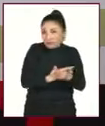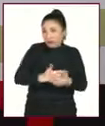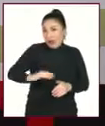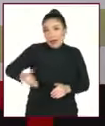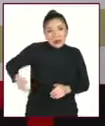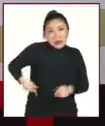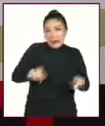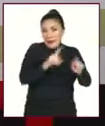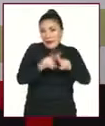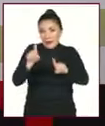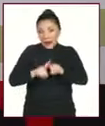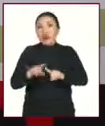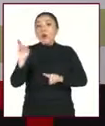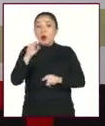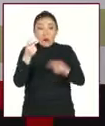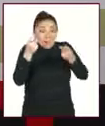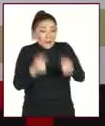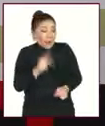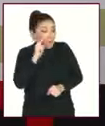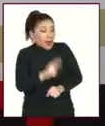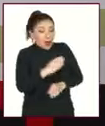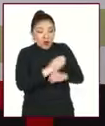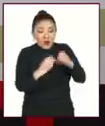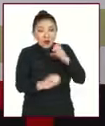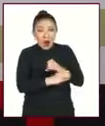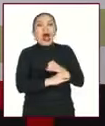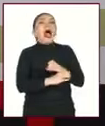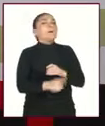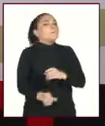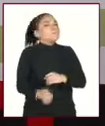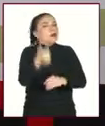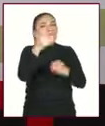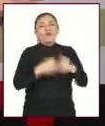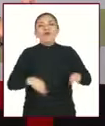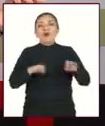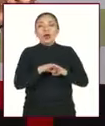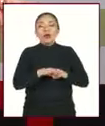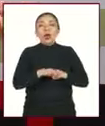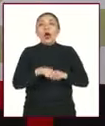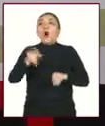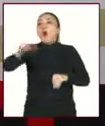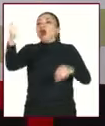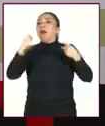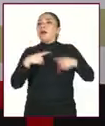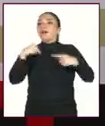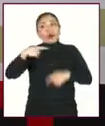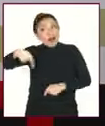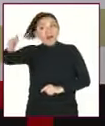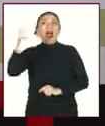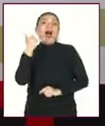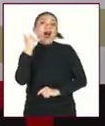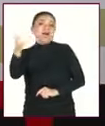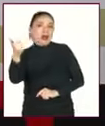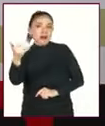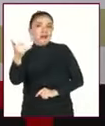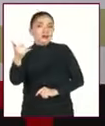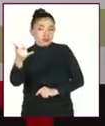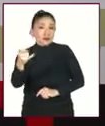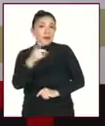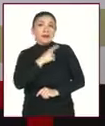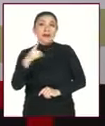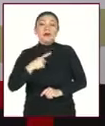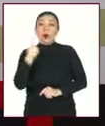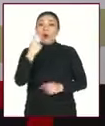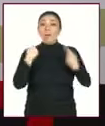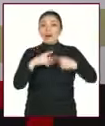siempre que se presente una situación, lo ideal es que alguien más lo haga. Una persona se tiene que poner